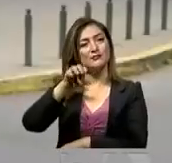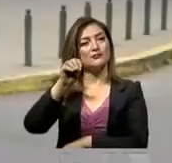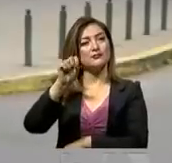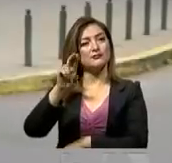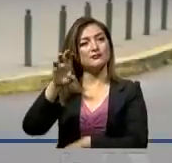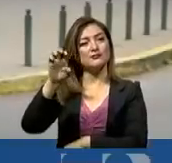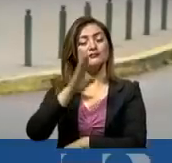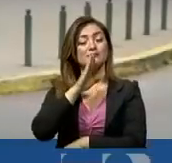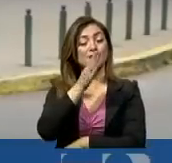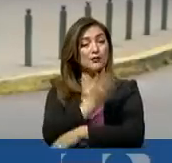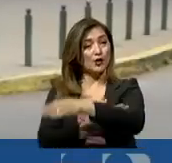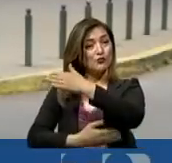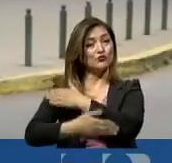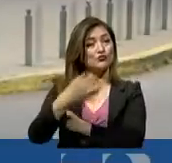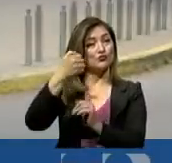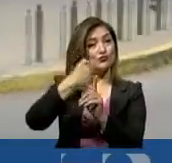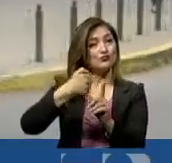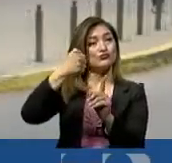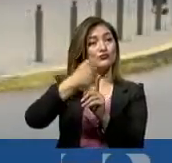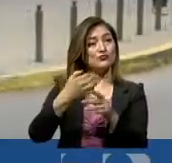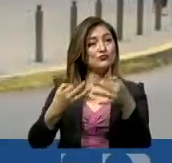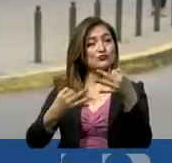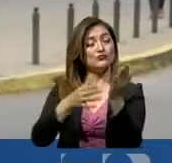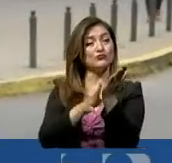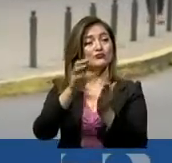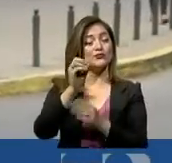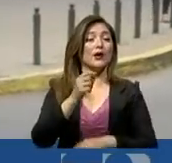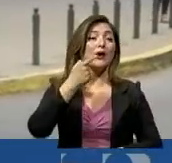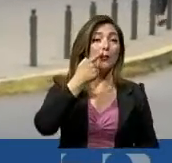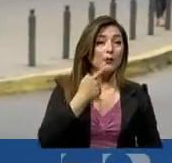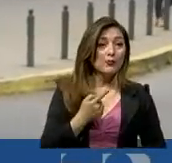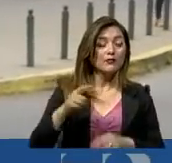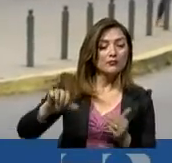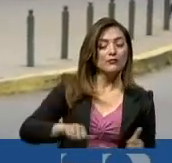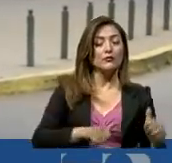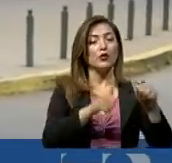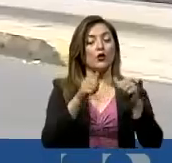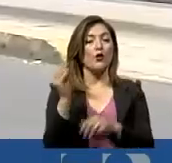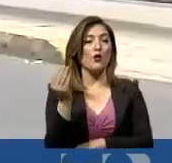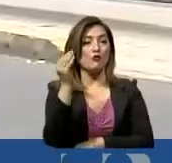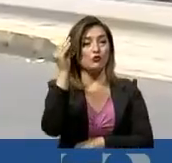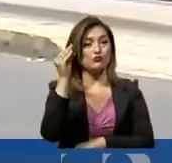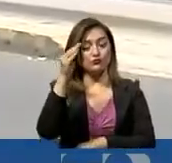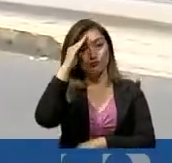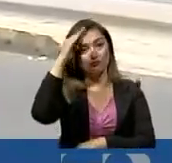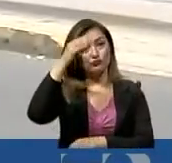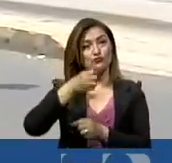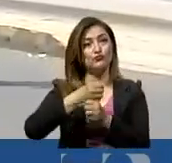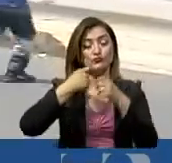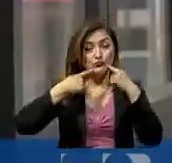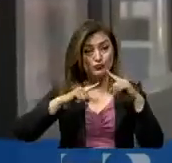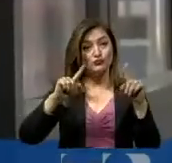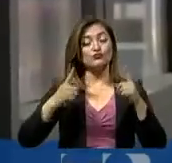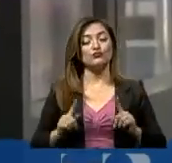siempre salía con su camiseta a luchar por la justicia de mi hermano. De un comienzo, mi papá fue quien le bautizó como el joven guardia. Este caso se viralizó por el